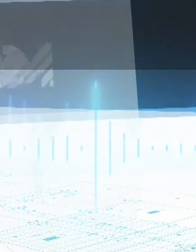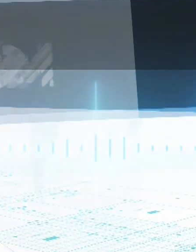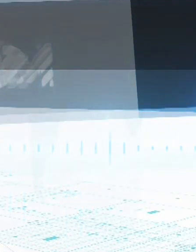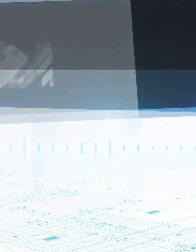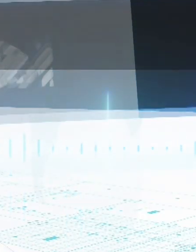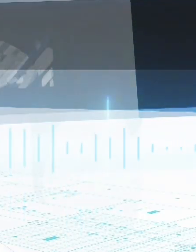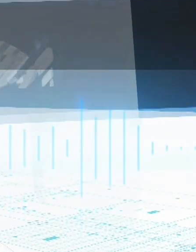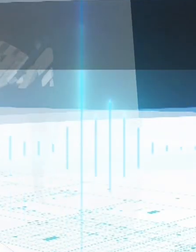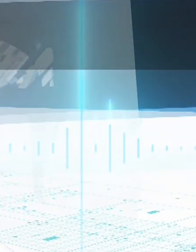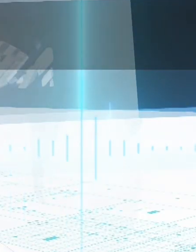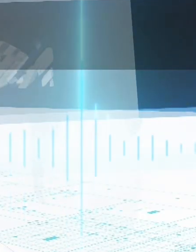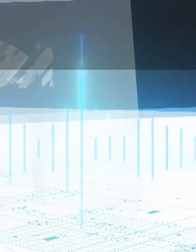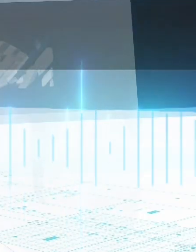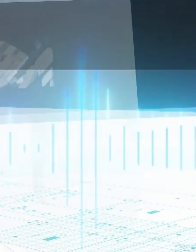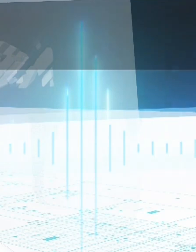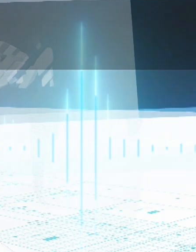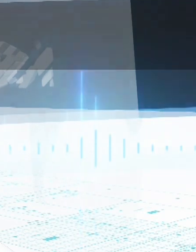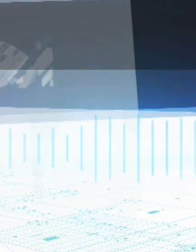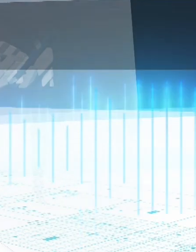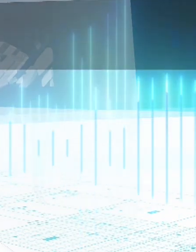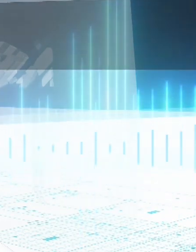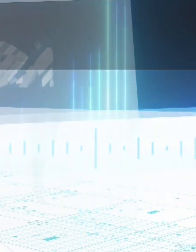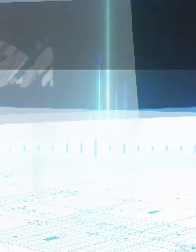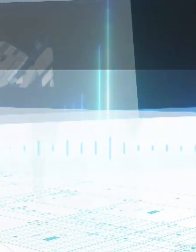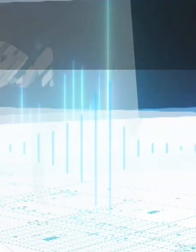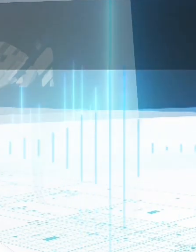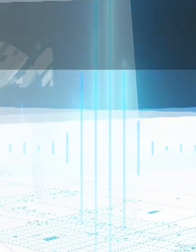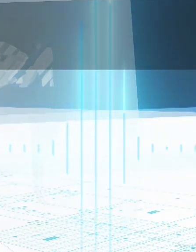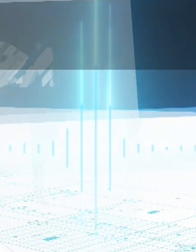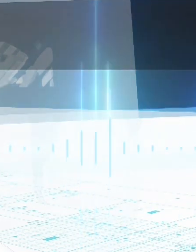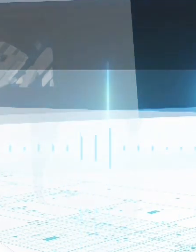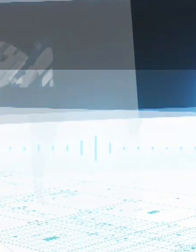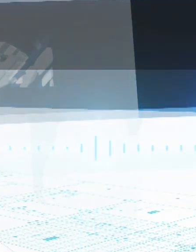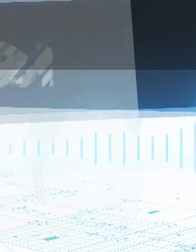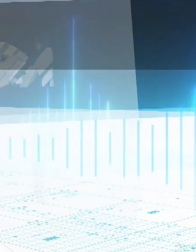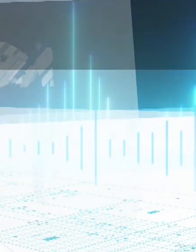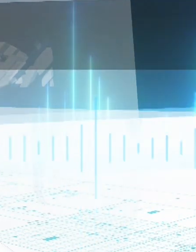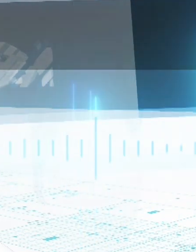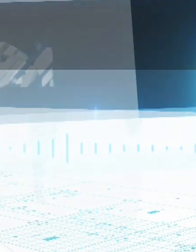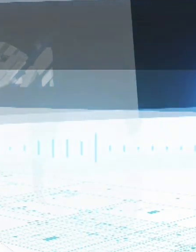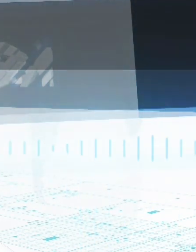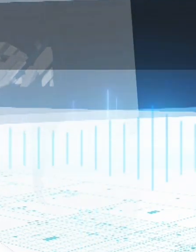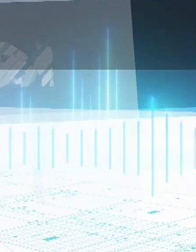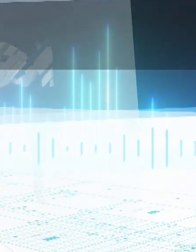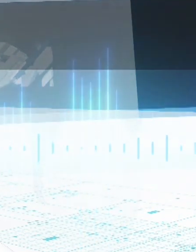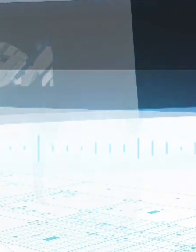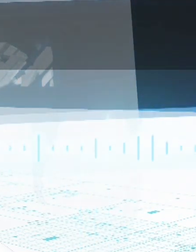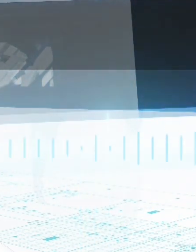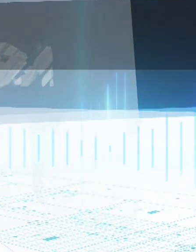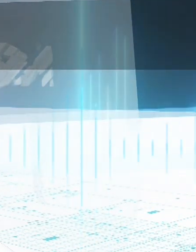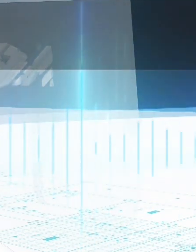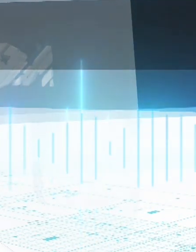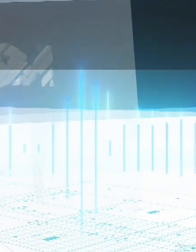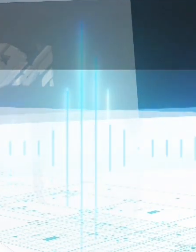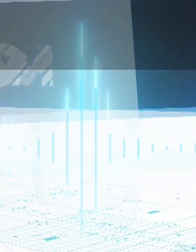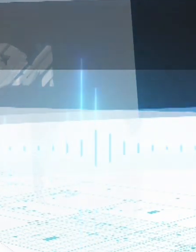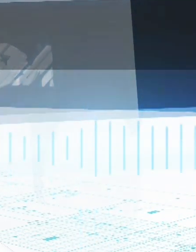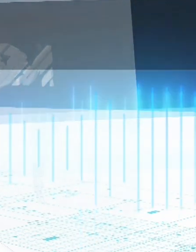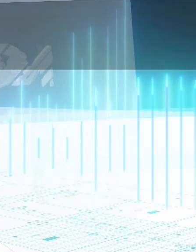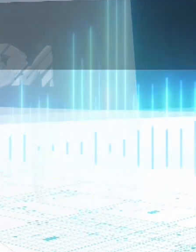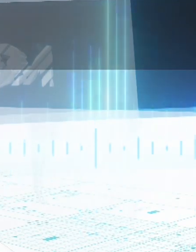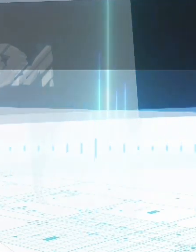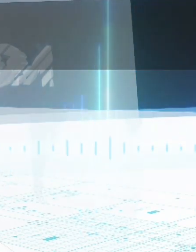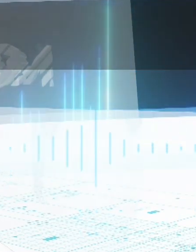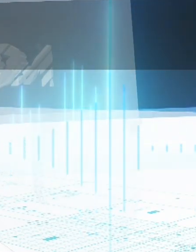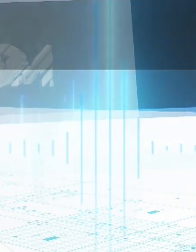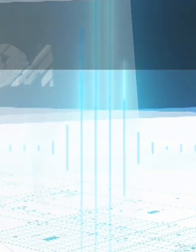que empezó en 80% según esta encuesta del Financiero, pues actualmente con 66% podemos